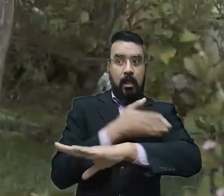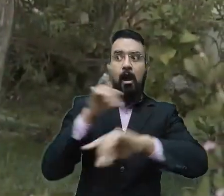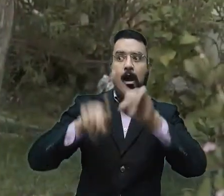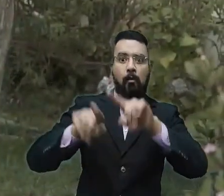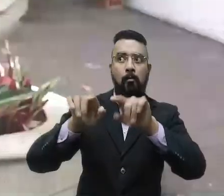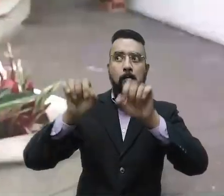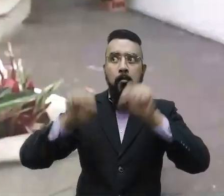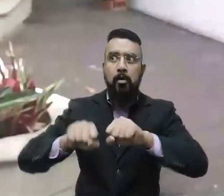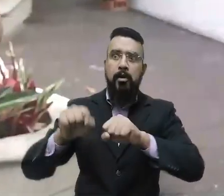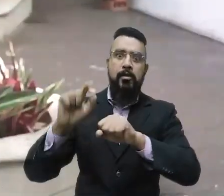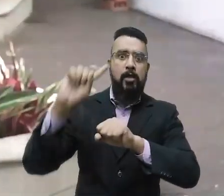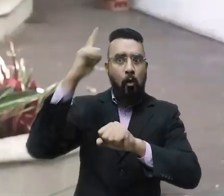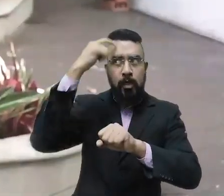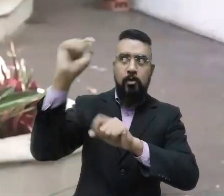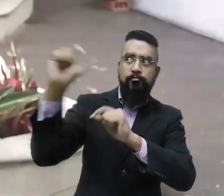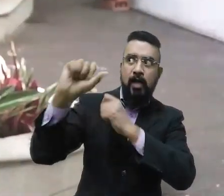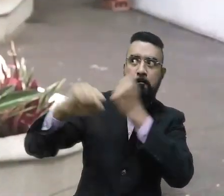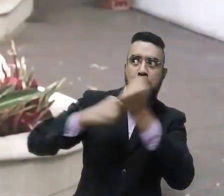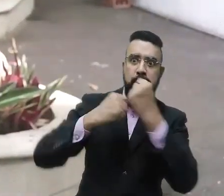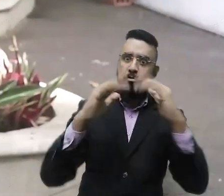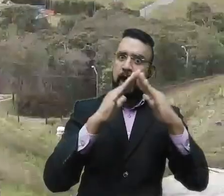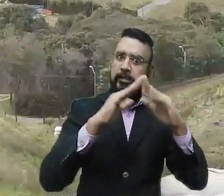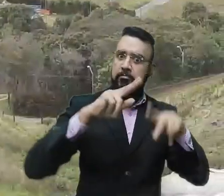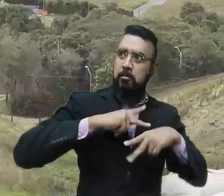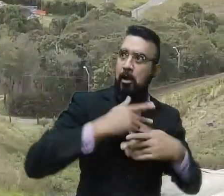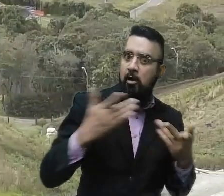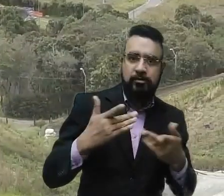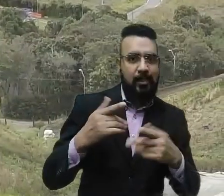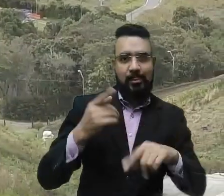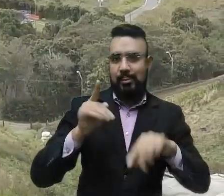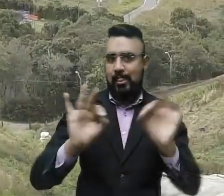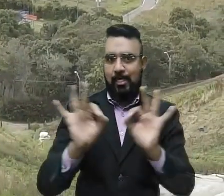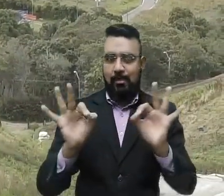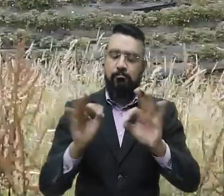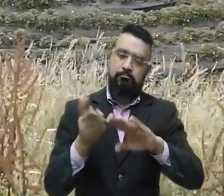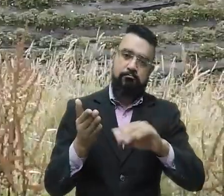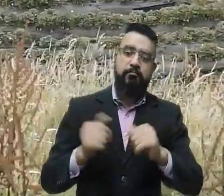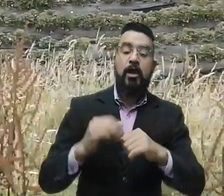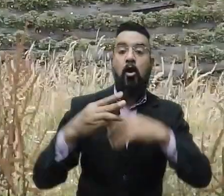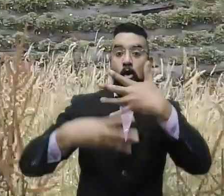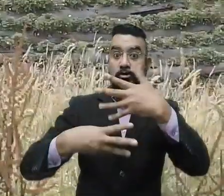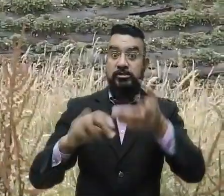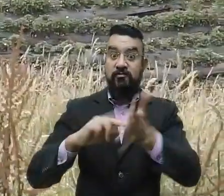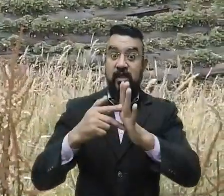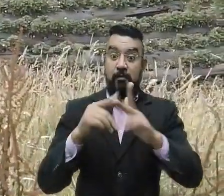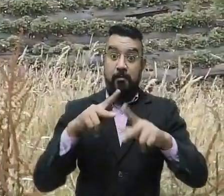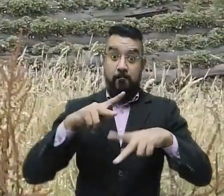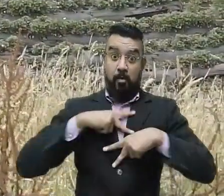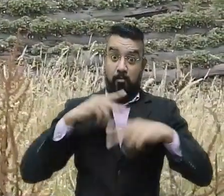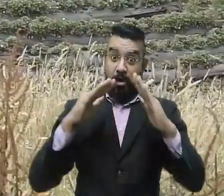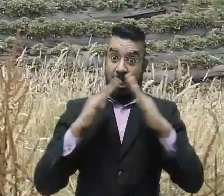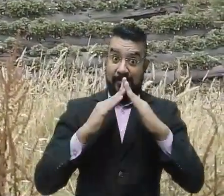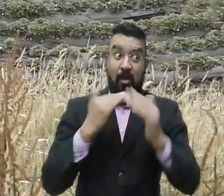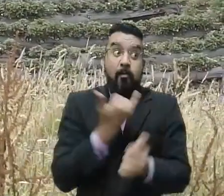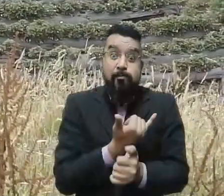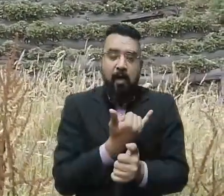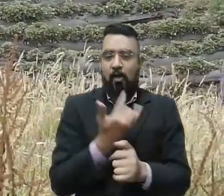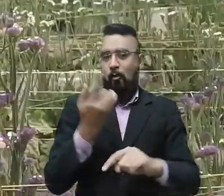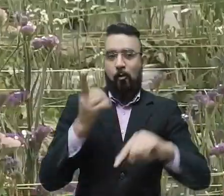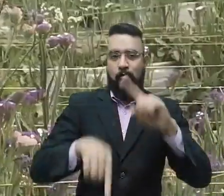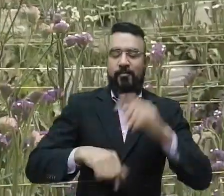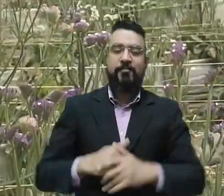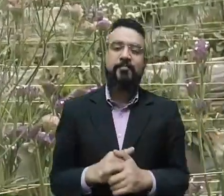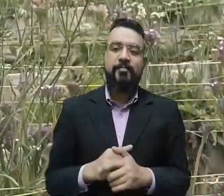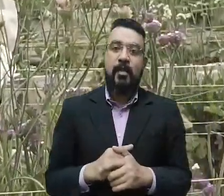de vivienda. 8. No poseer vivienda propia. Aprovecha esta convocatoria que hace la Alcaldía de